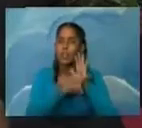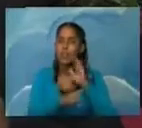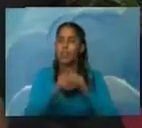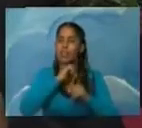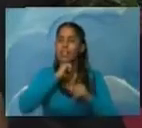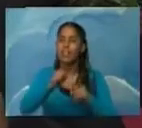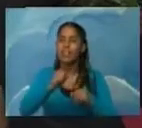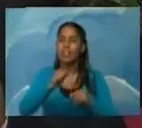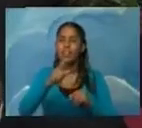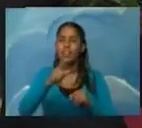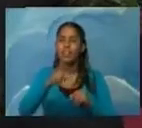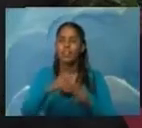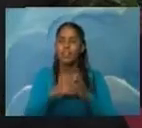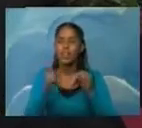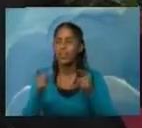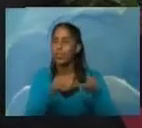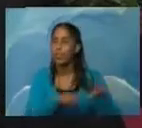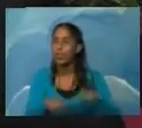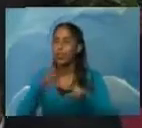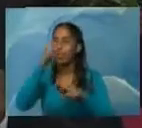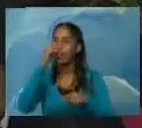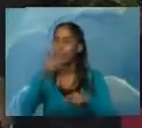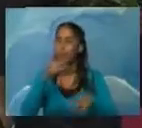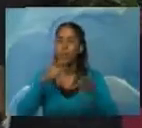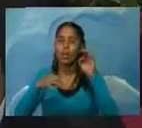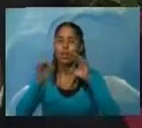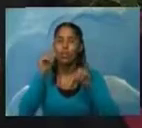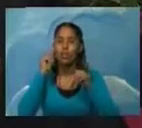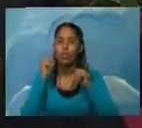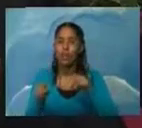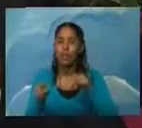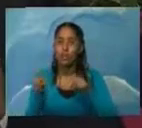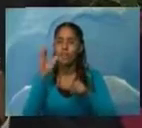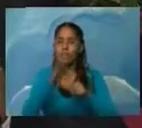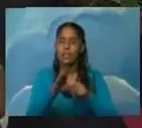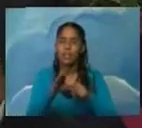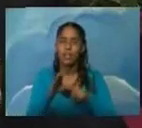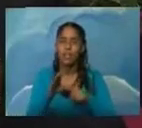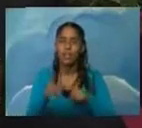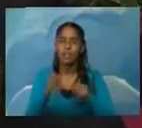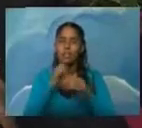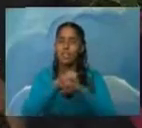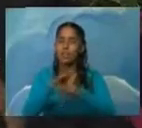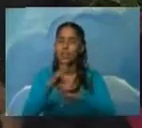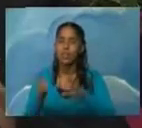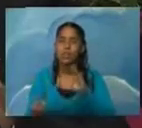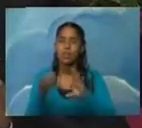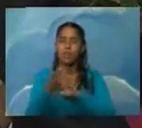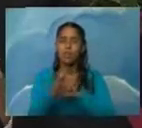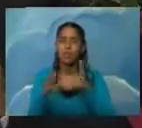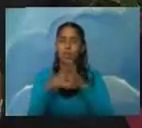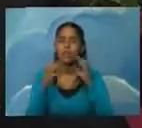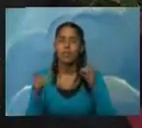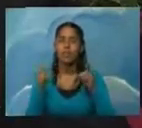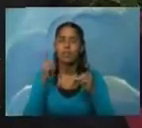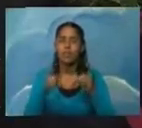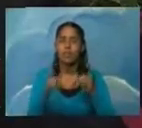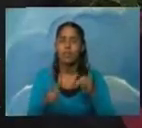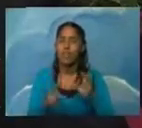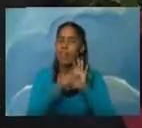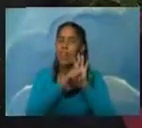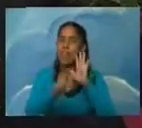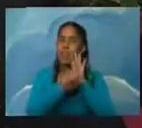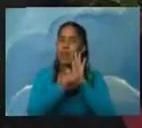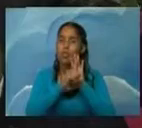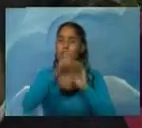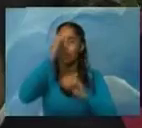de Dios, en el lugar que Dios ha escogido, ahí estarás, ahí llevarás el diezmo. Concluyo con esto. La orden de Dios